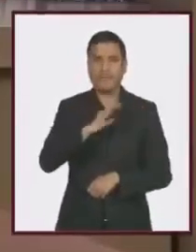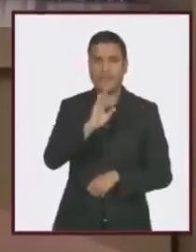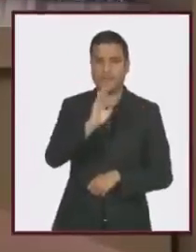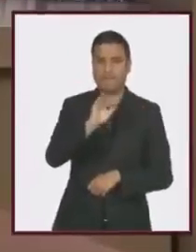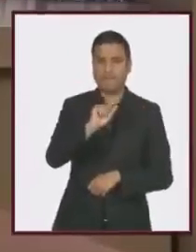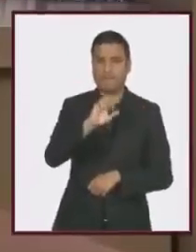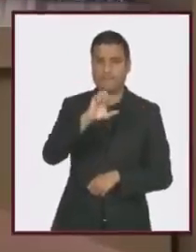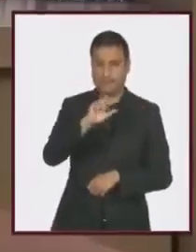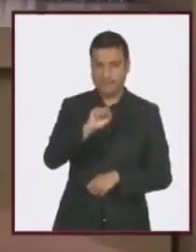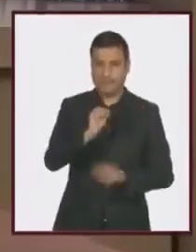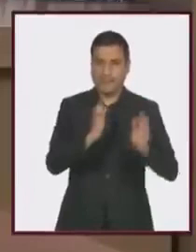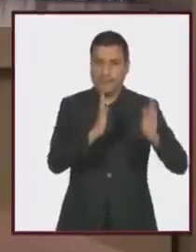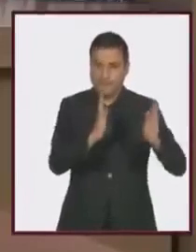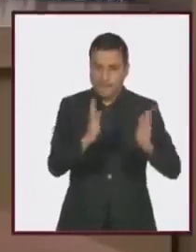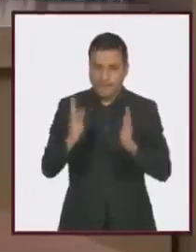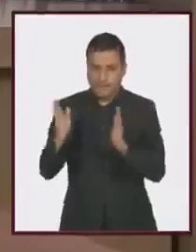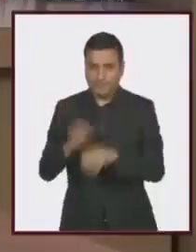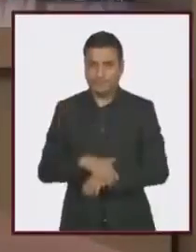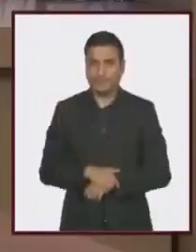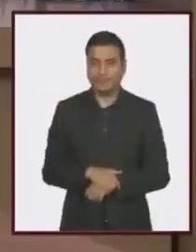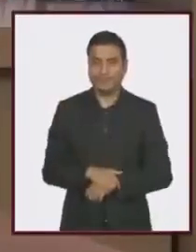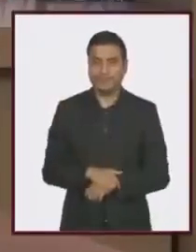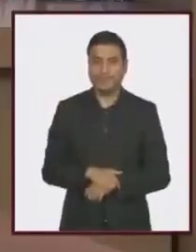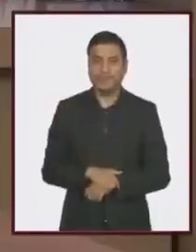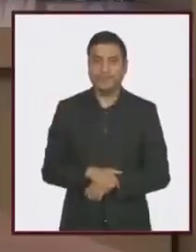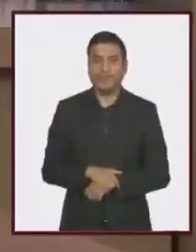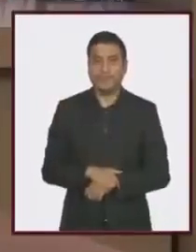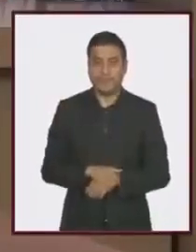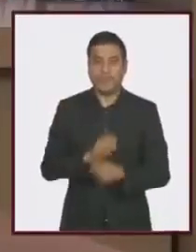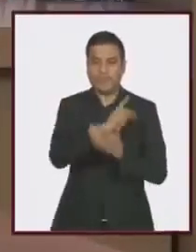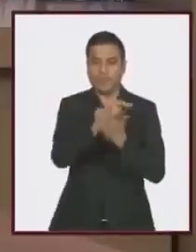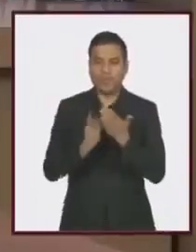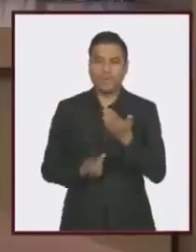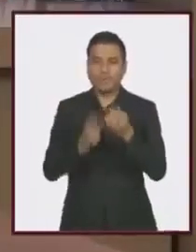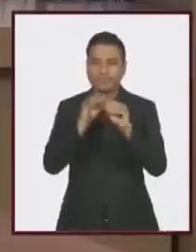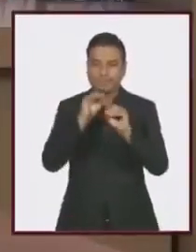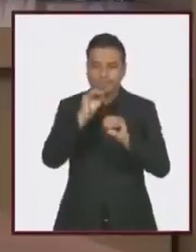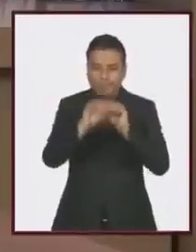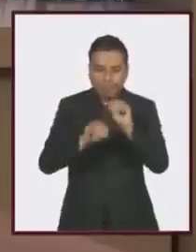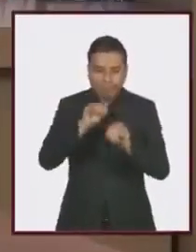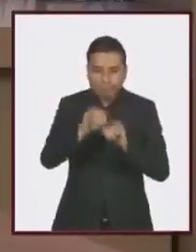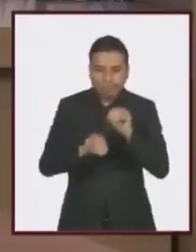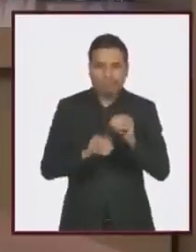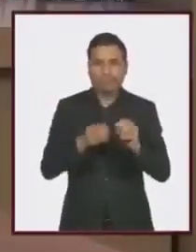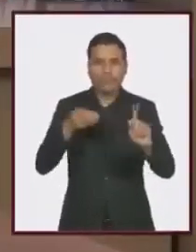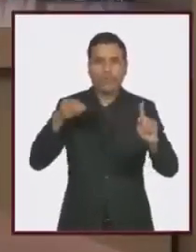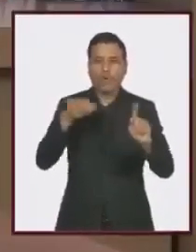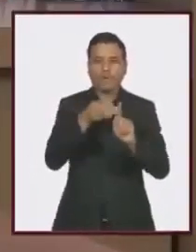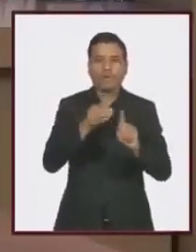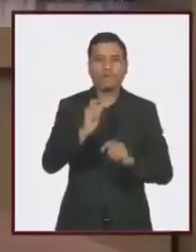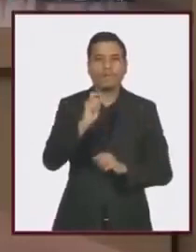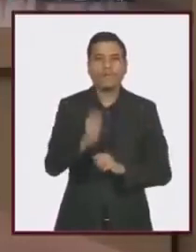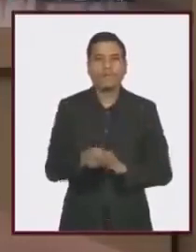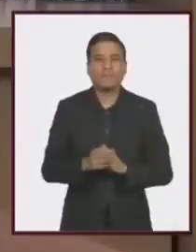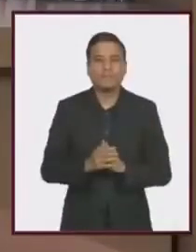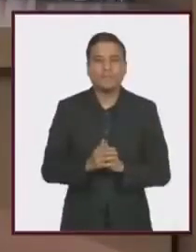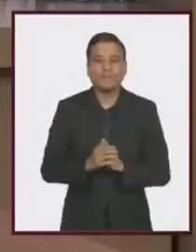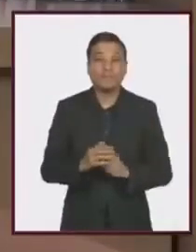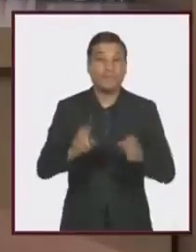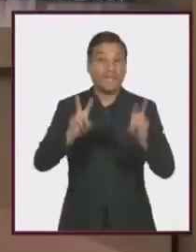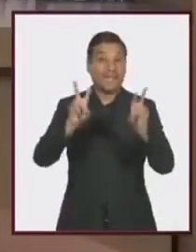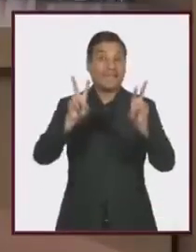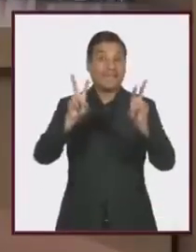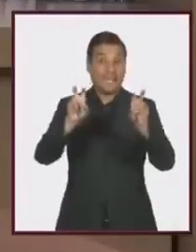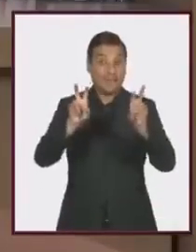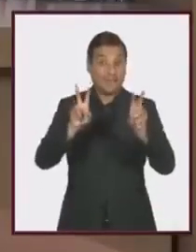En este rasgo de la integración curricular se pretende que los contenidos se integren en